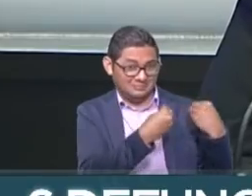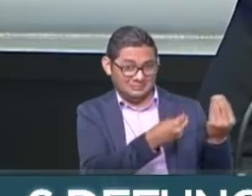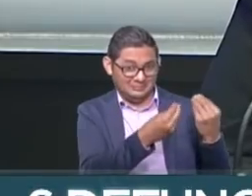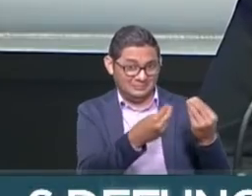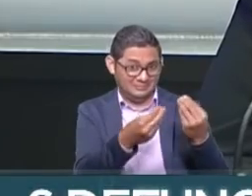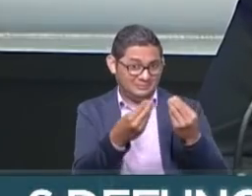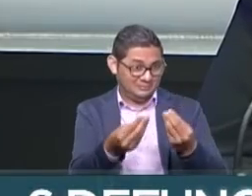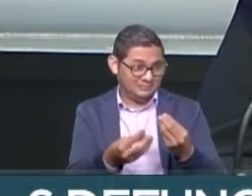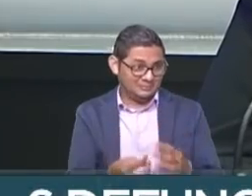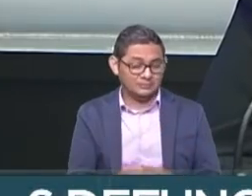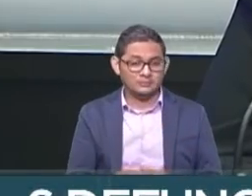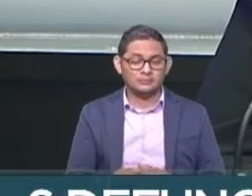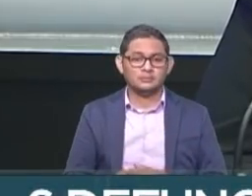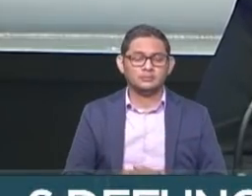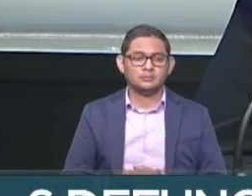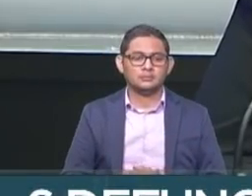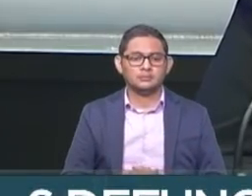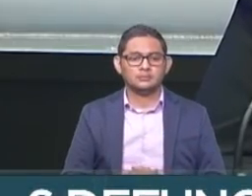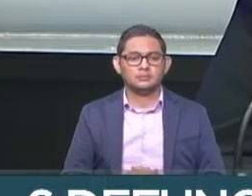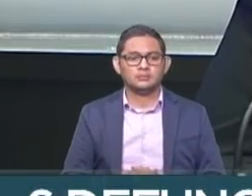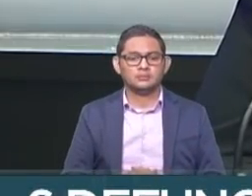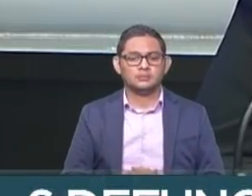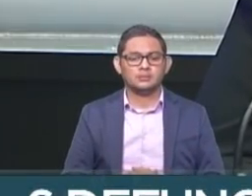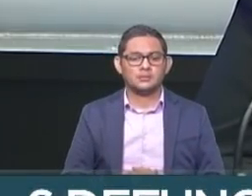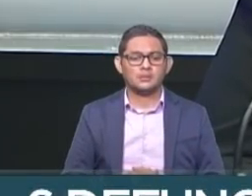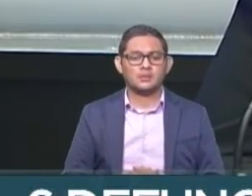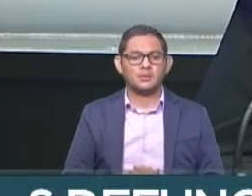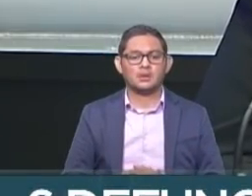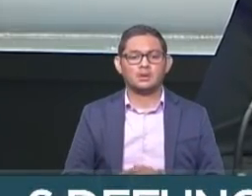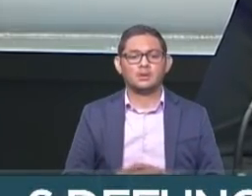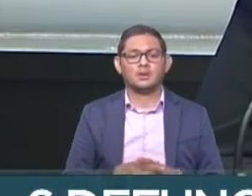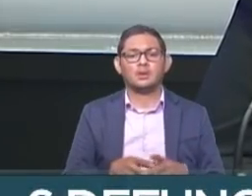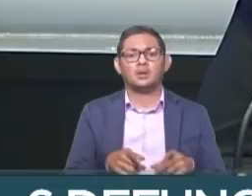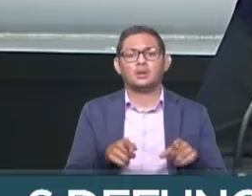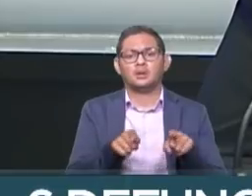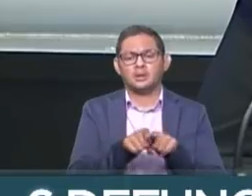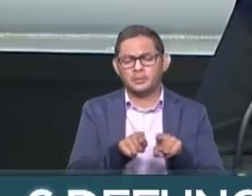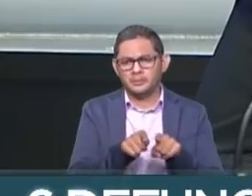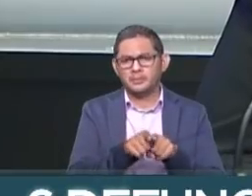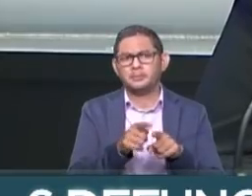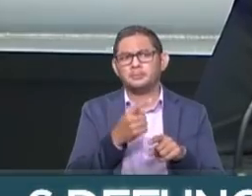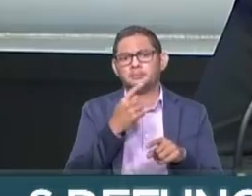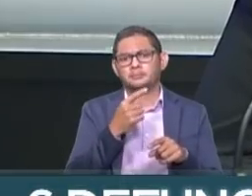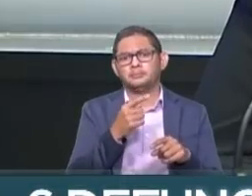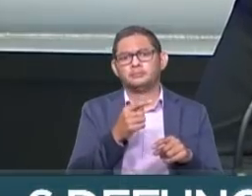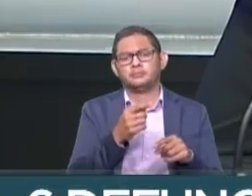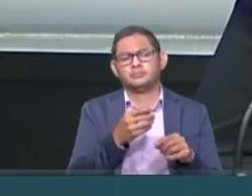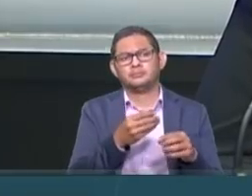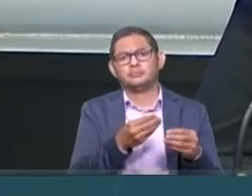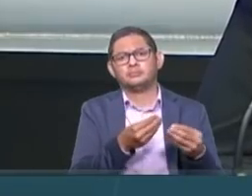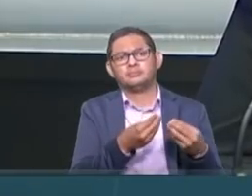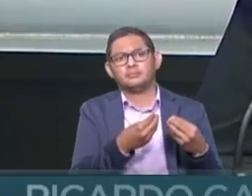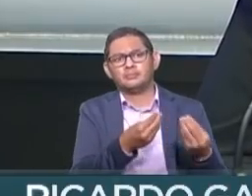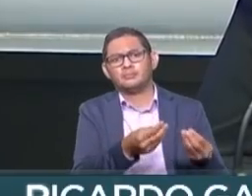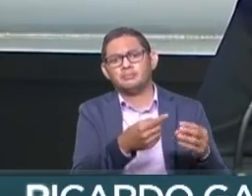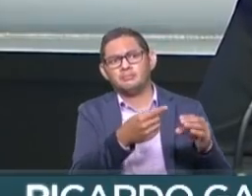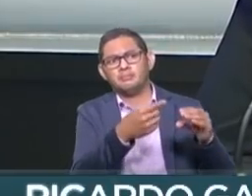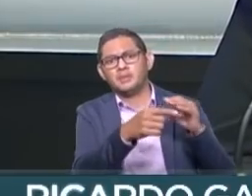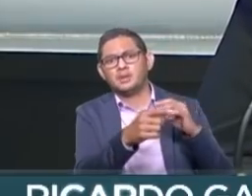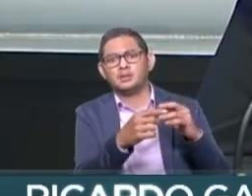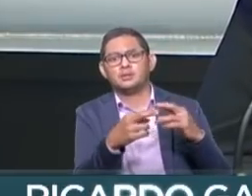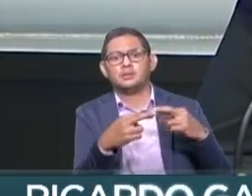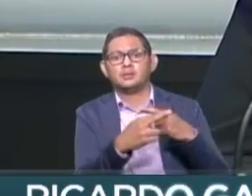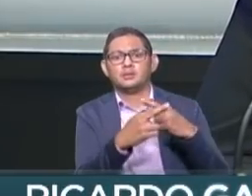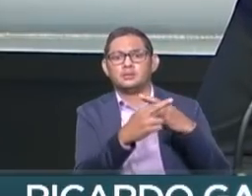como ciudadano panameño, no se olvide de enviar una cantidad especial al personal de los centros de salud